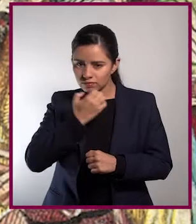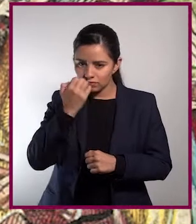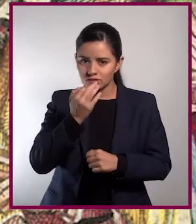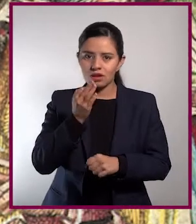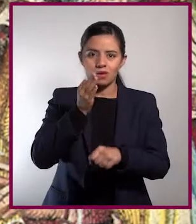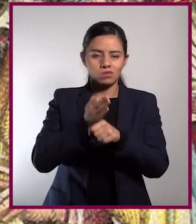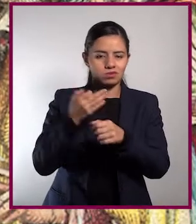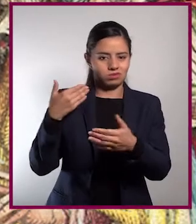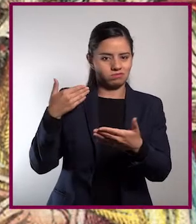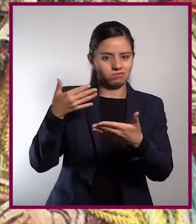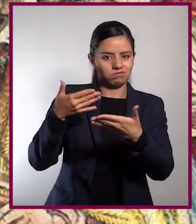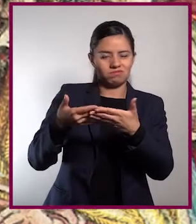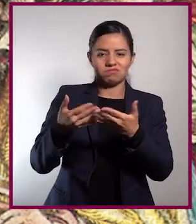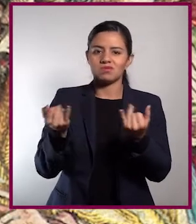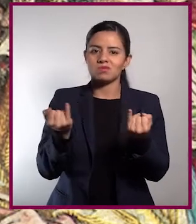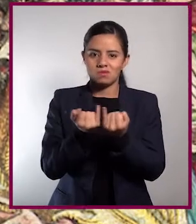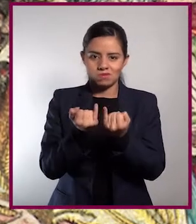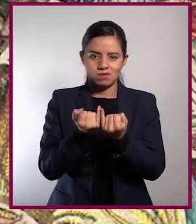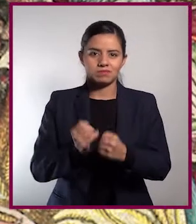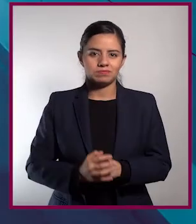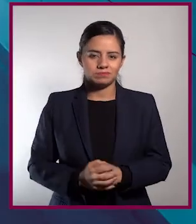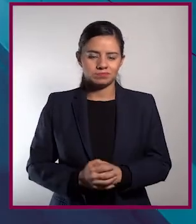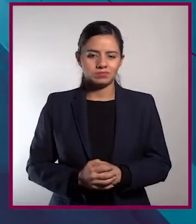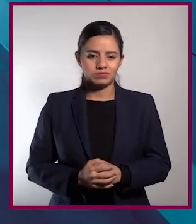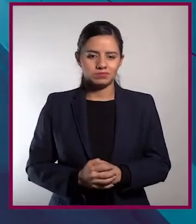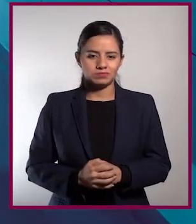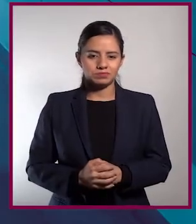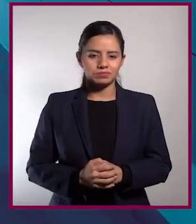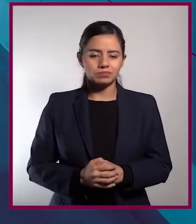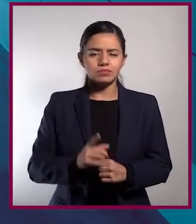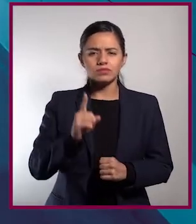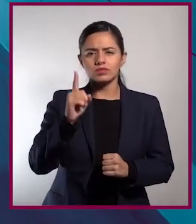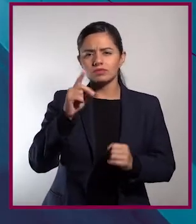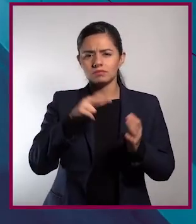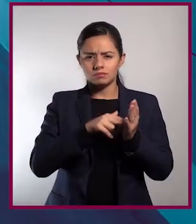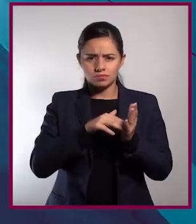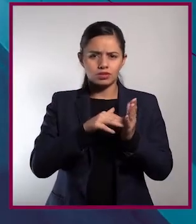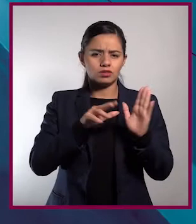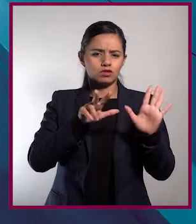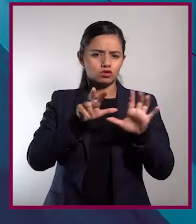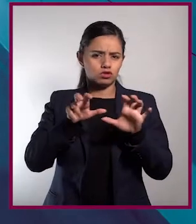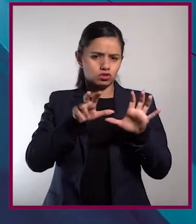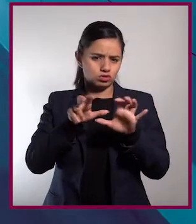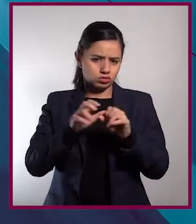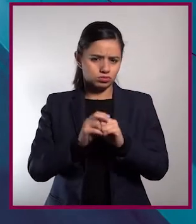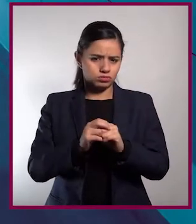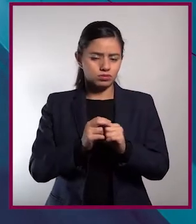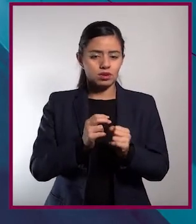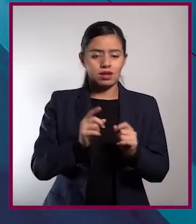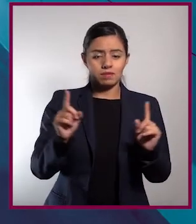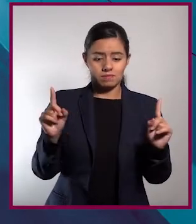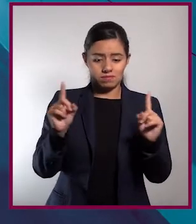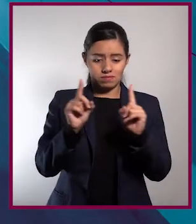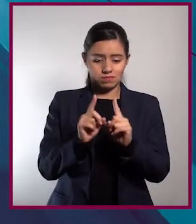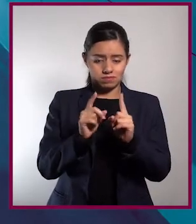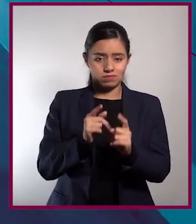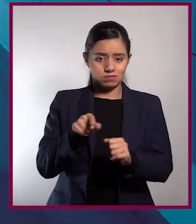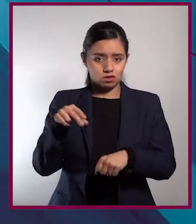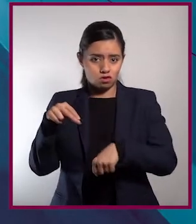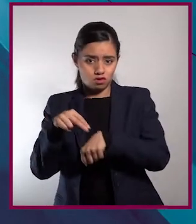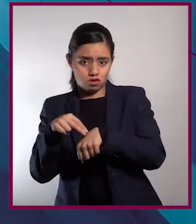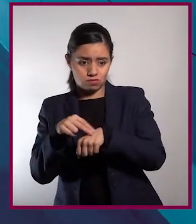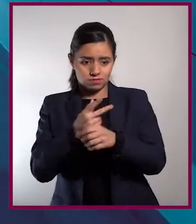ha mantenido hasta nuestros días. Todavía alrededor del año 1800, los encuentros entre paciente y doctor